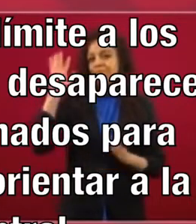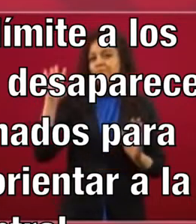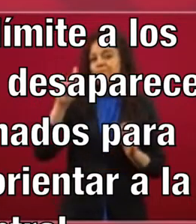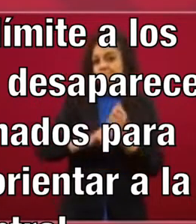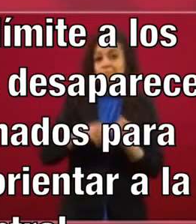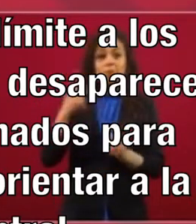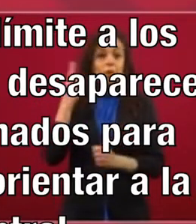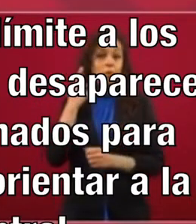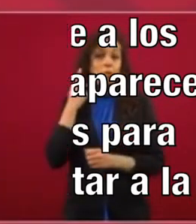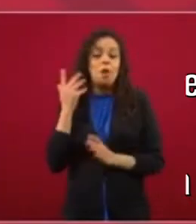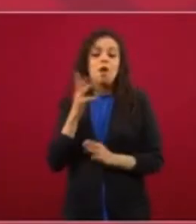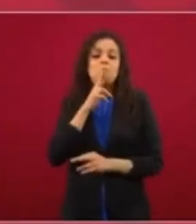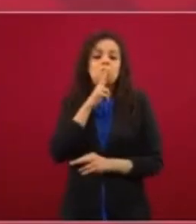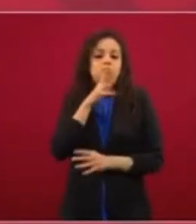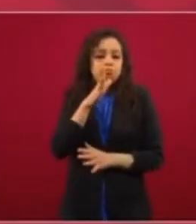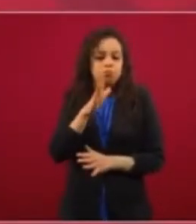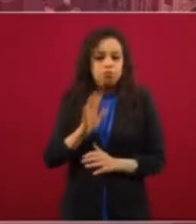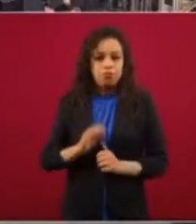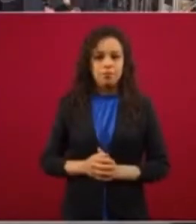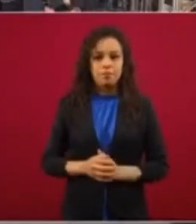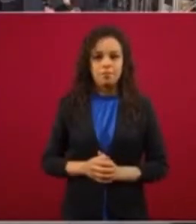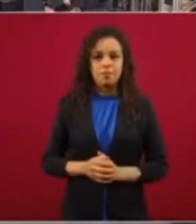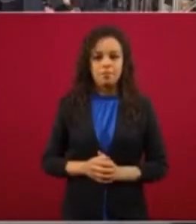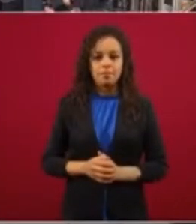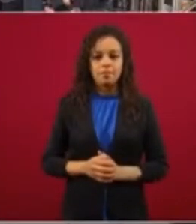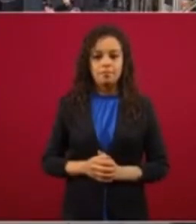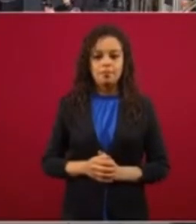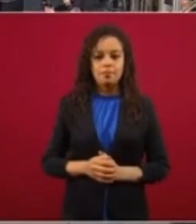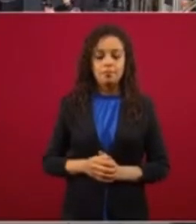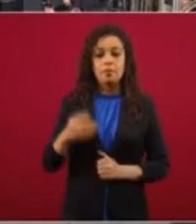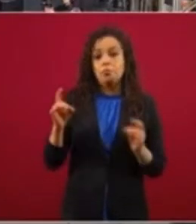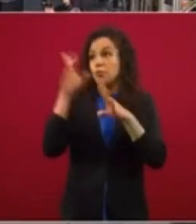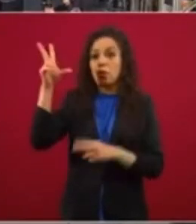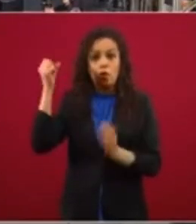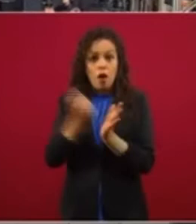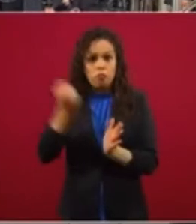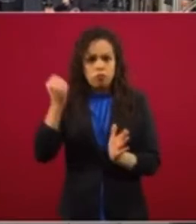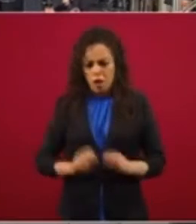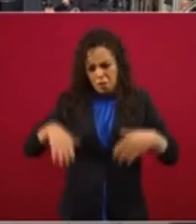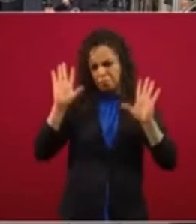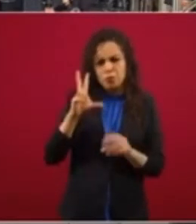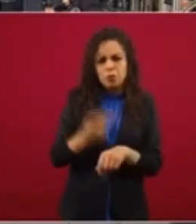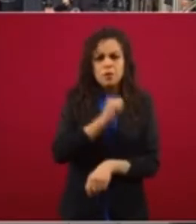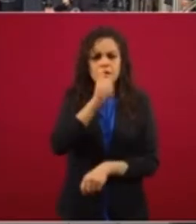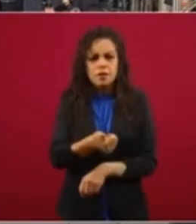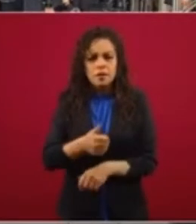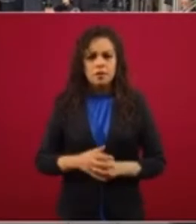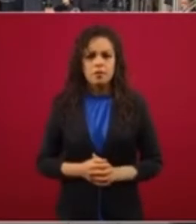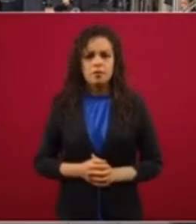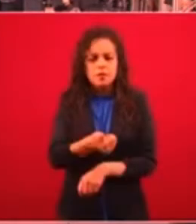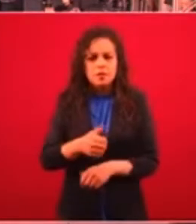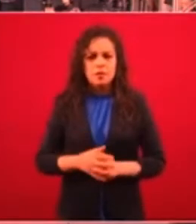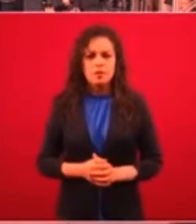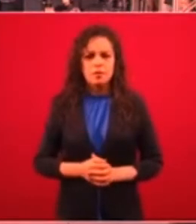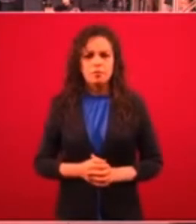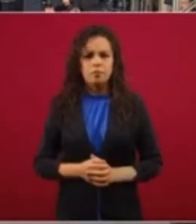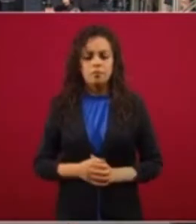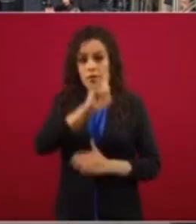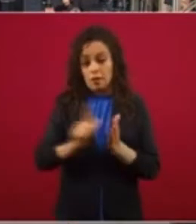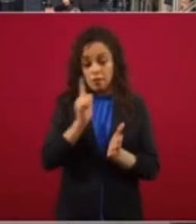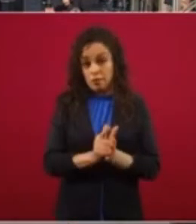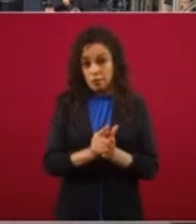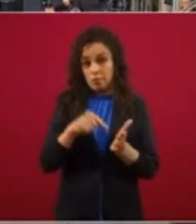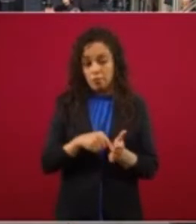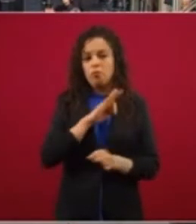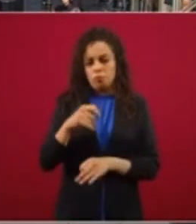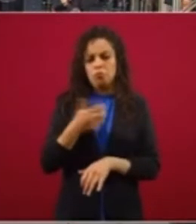políticas. Pero ¿y si no se lo aprueban, qué va a hacer? No hay problema. Tenemos nosotros márgenes para poder, dentro de la ley, hacer